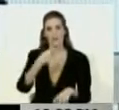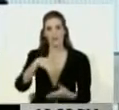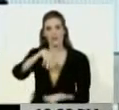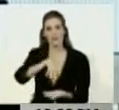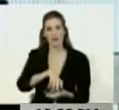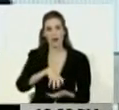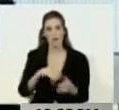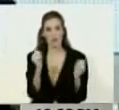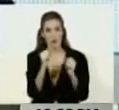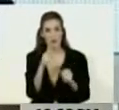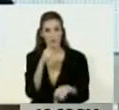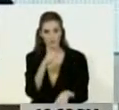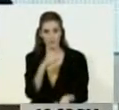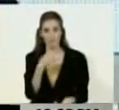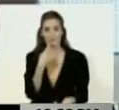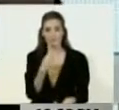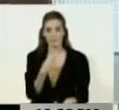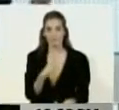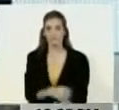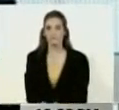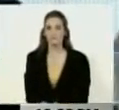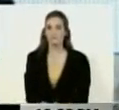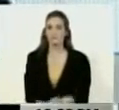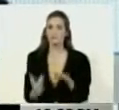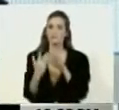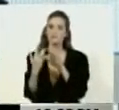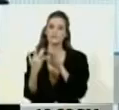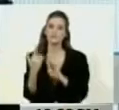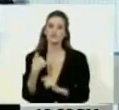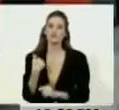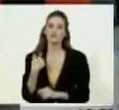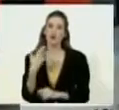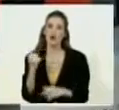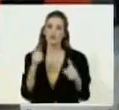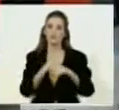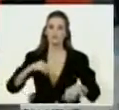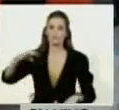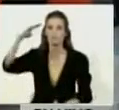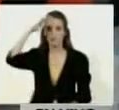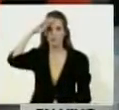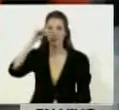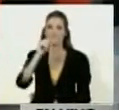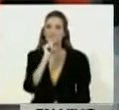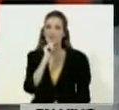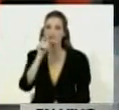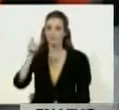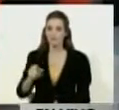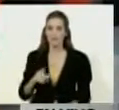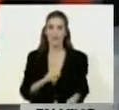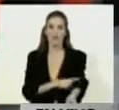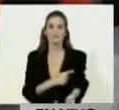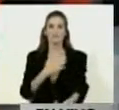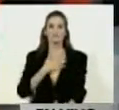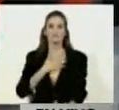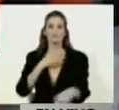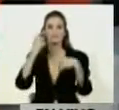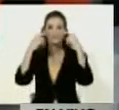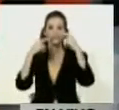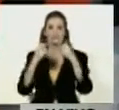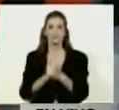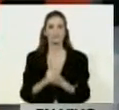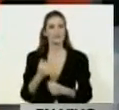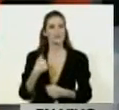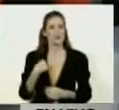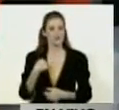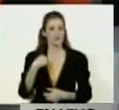Estado que, bueno, que ese contacto que yo tengo en el Ejército es mi hermano. Incluso recuerdo que